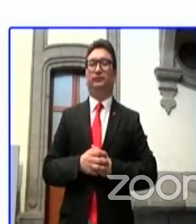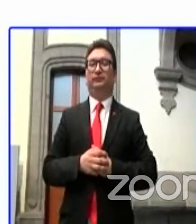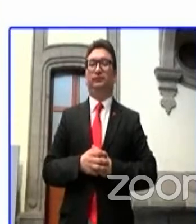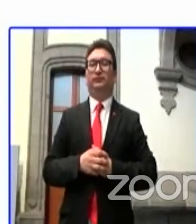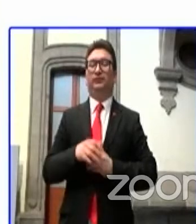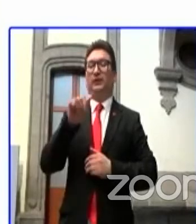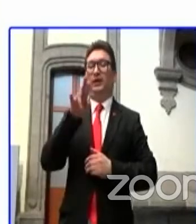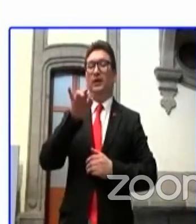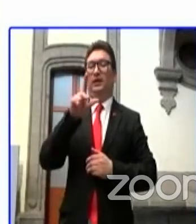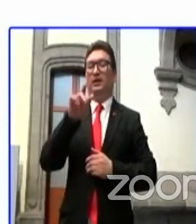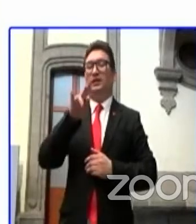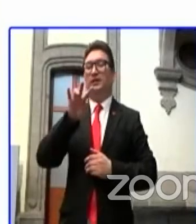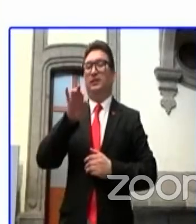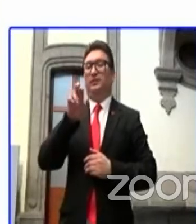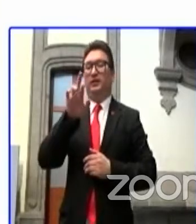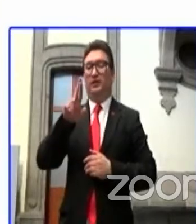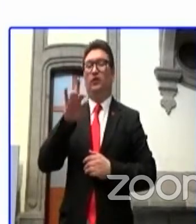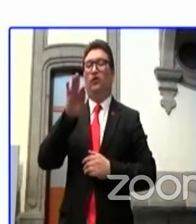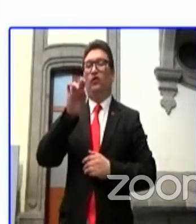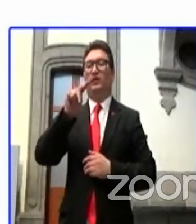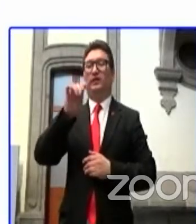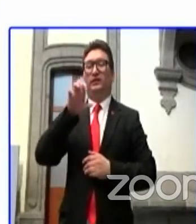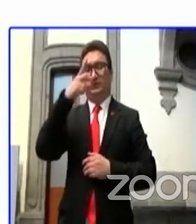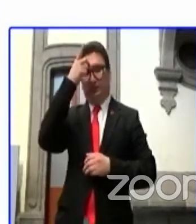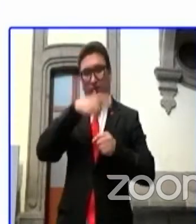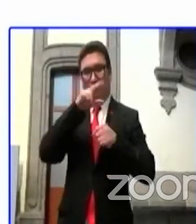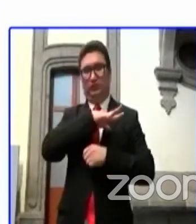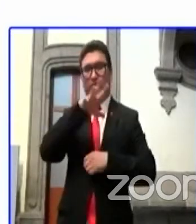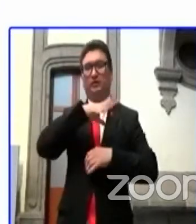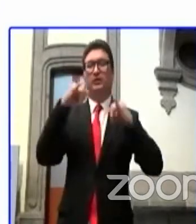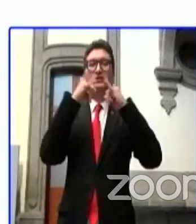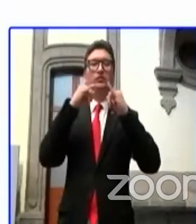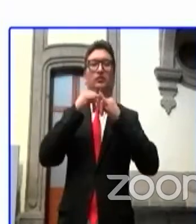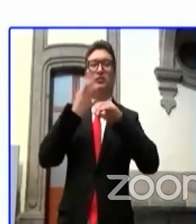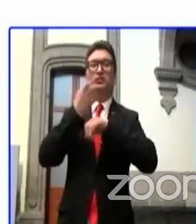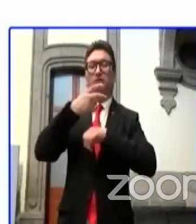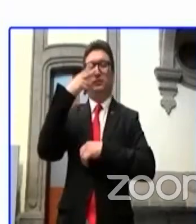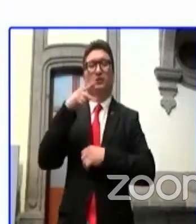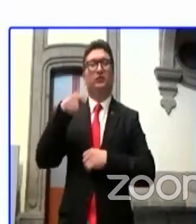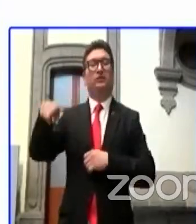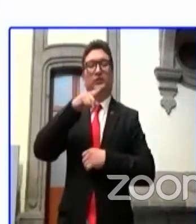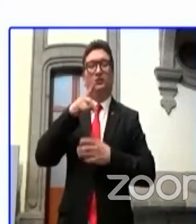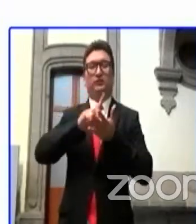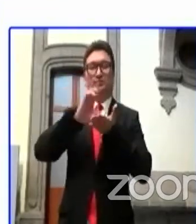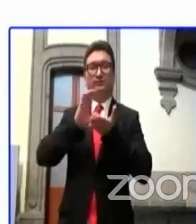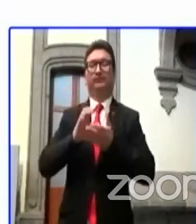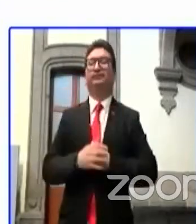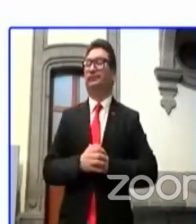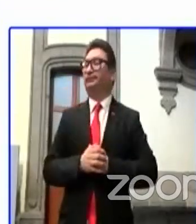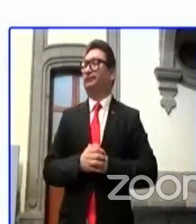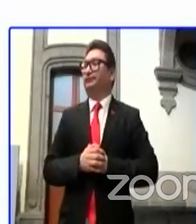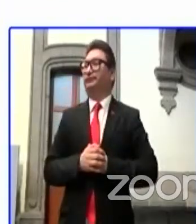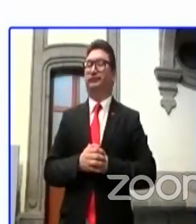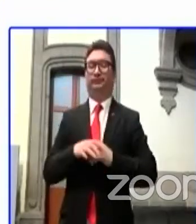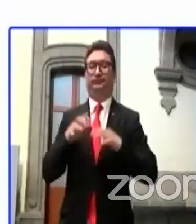Areli Livier Fuentes Chávez, directora general del Instituto Mexiquense para la Discapacidad.